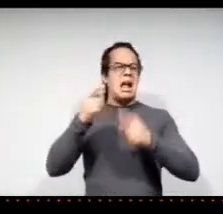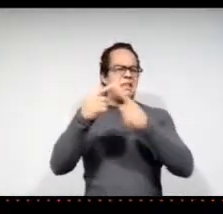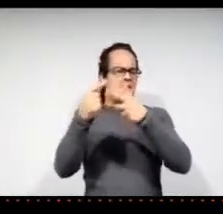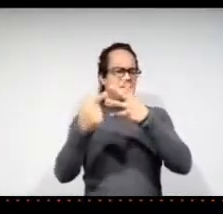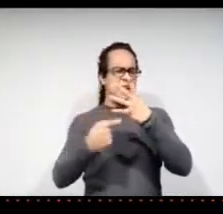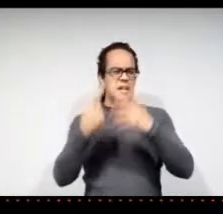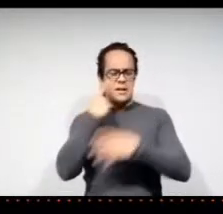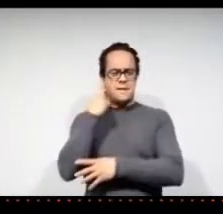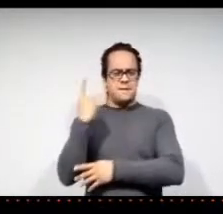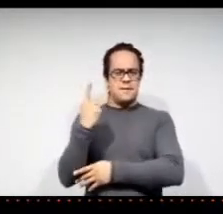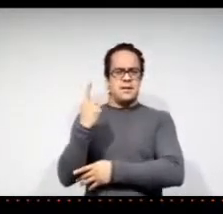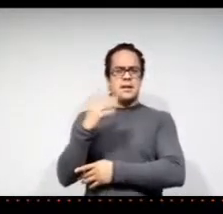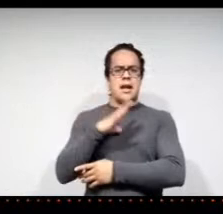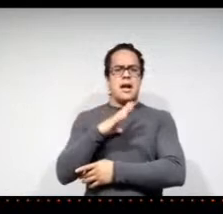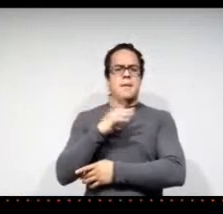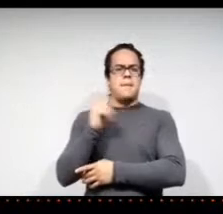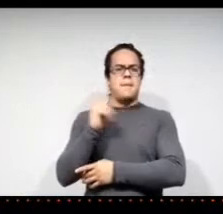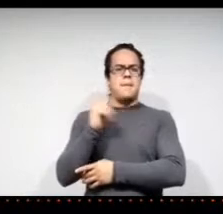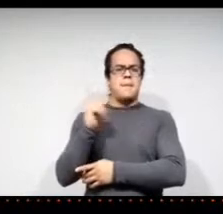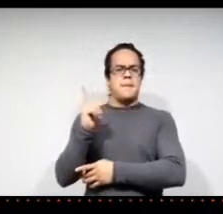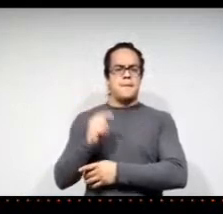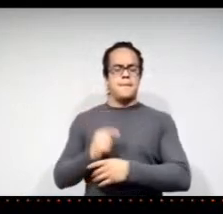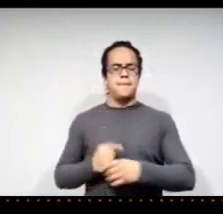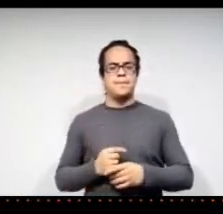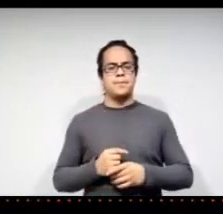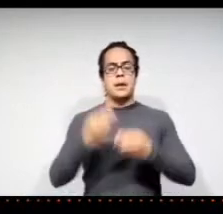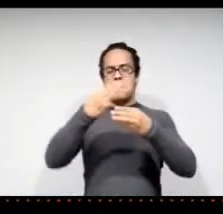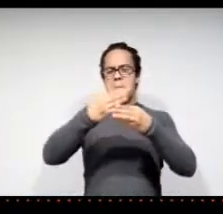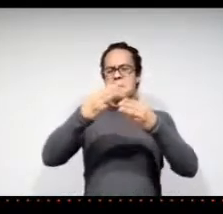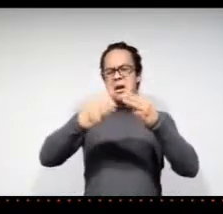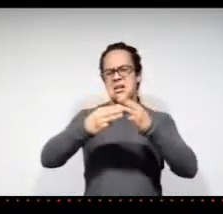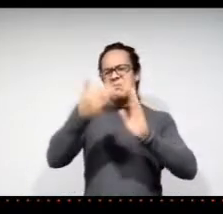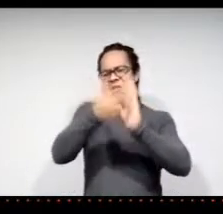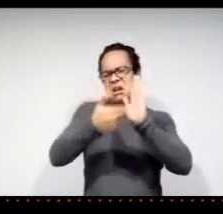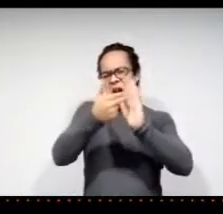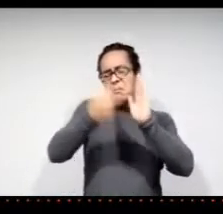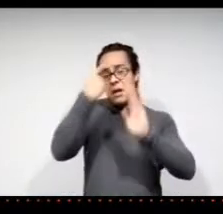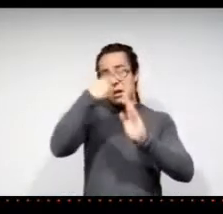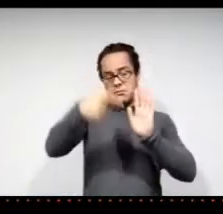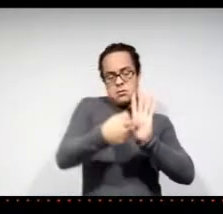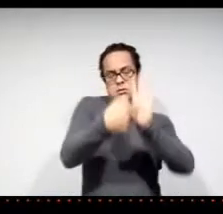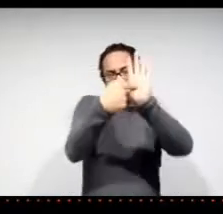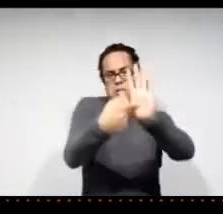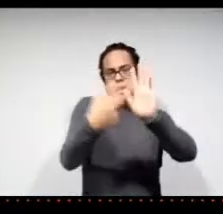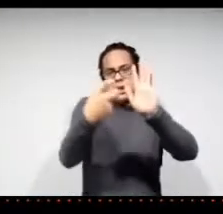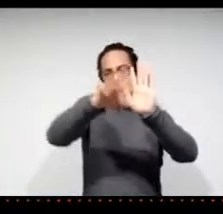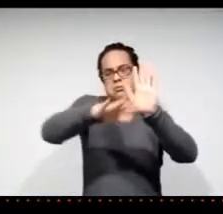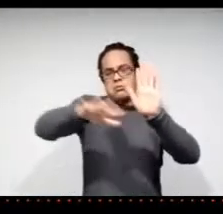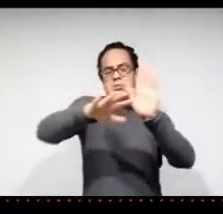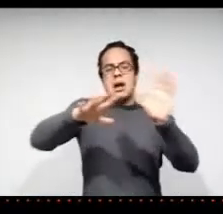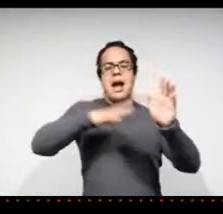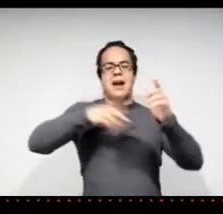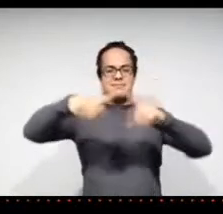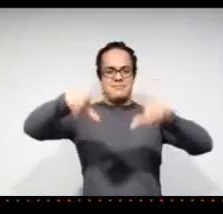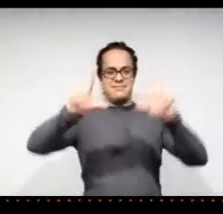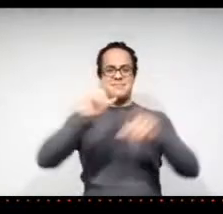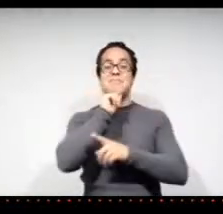interés para quienes nos están viendo, que es parte de estas iniciativas. Entonces, estos los van a compartir también en